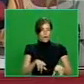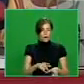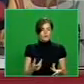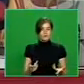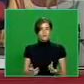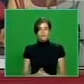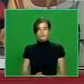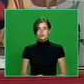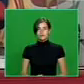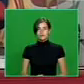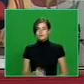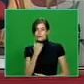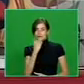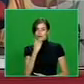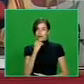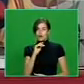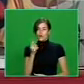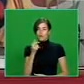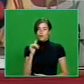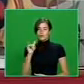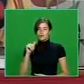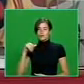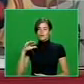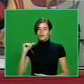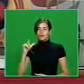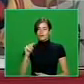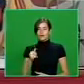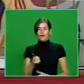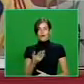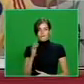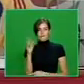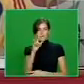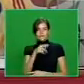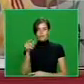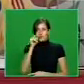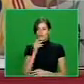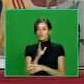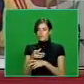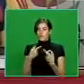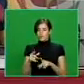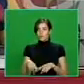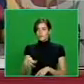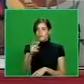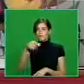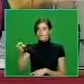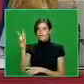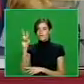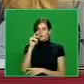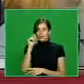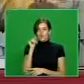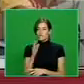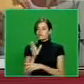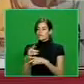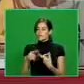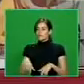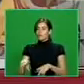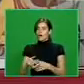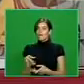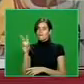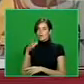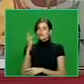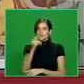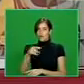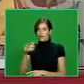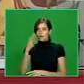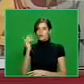cerca de boyacá y aparecieron los venezolanos y fuimos a tal sitio aparecieron los venezolanos y fuimos a tal sitio y le